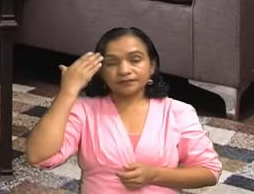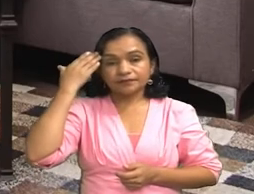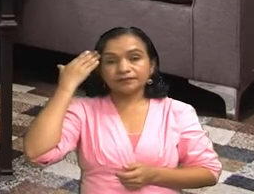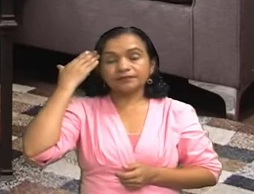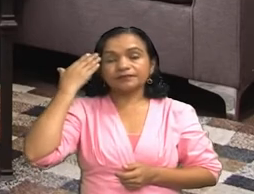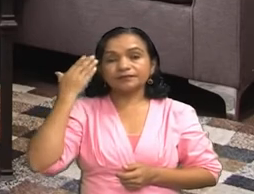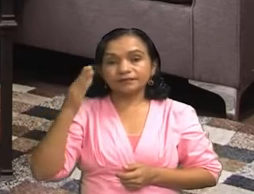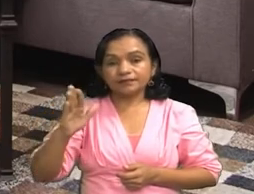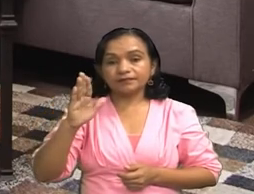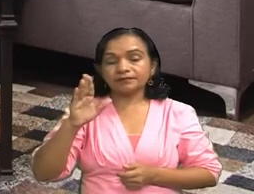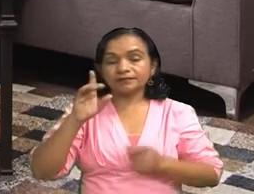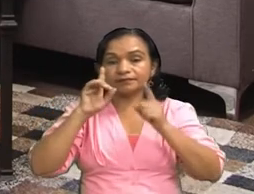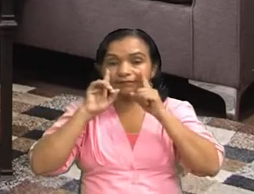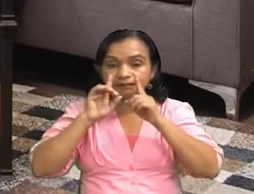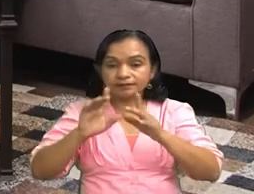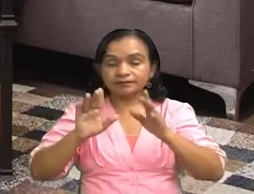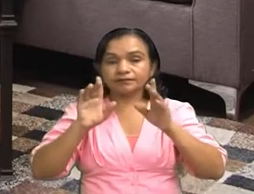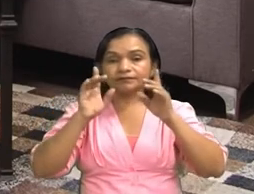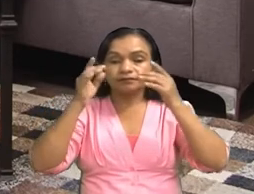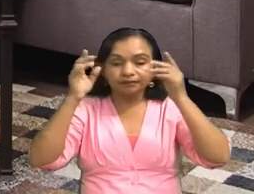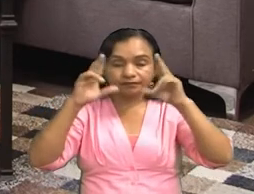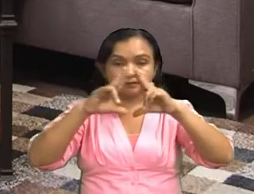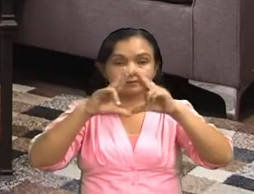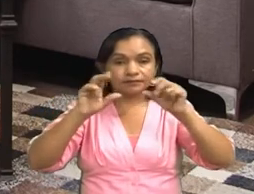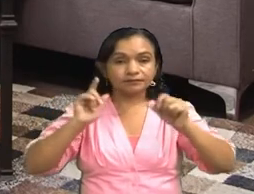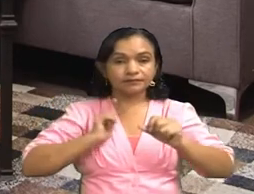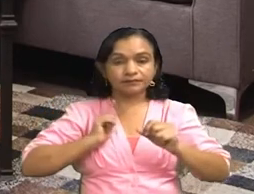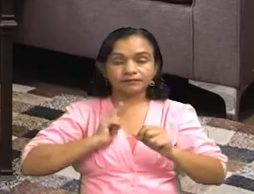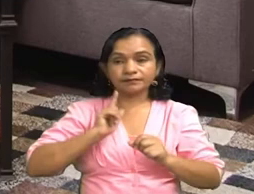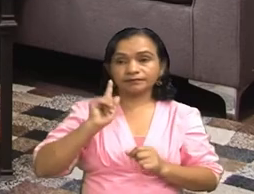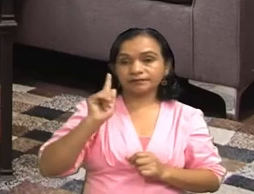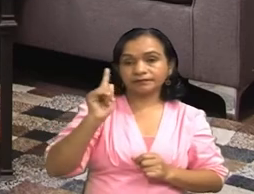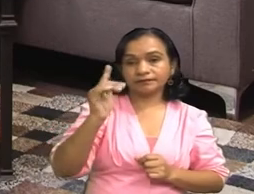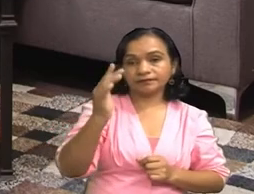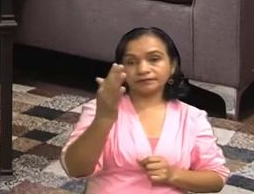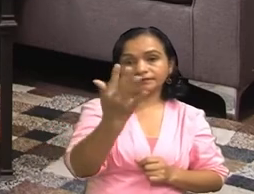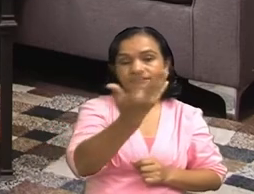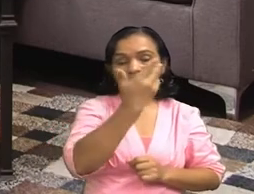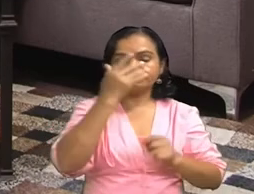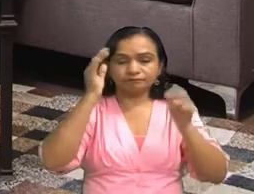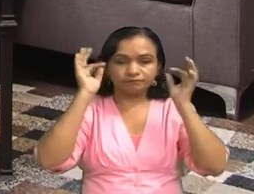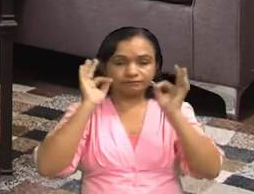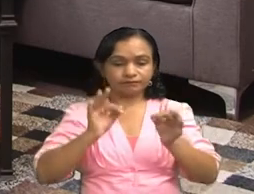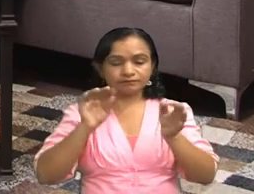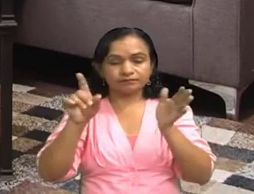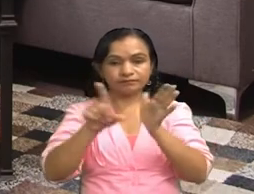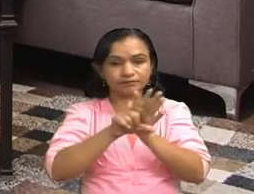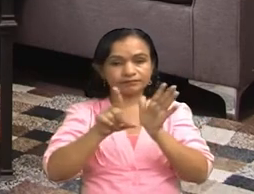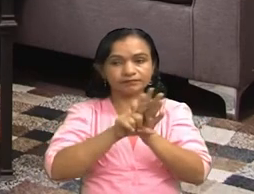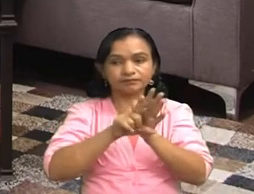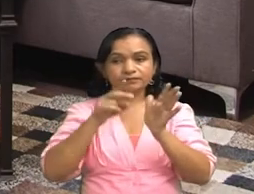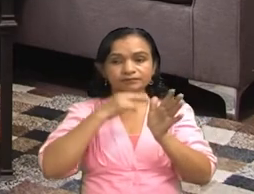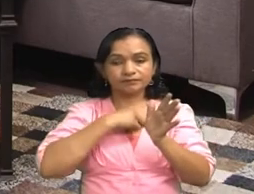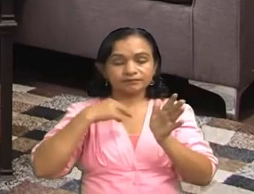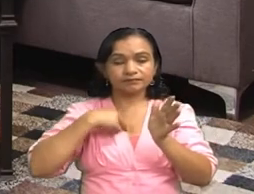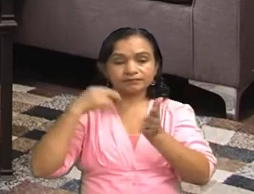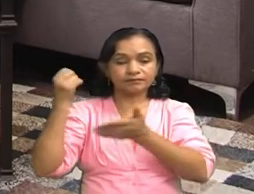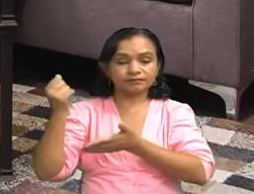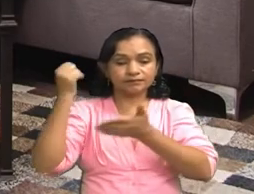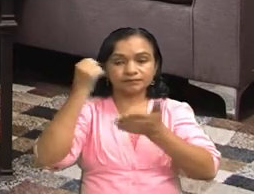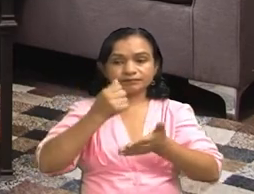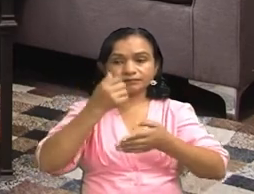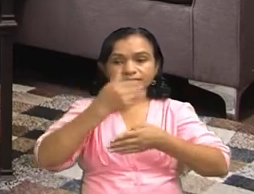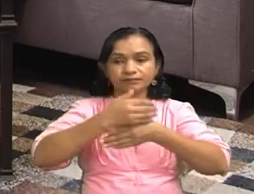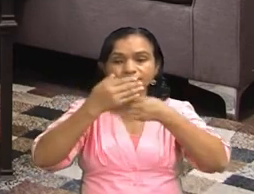la seguridad que existe en este país y que todo es la cosa legal. Por eso estamos aquí, vamos a seguir invirtiendo. Ahora quieren